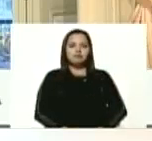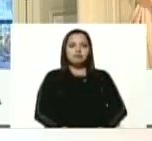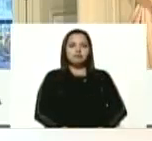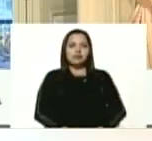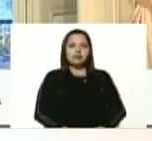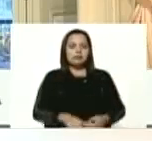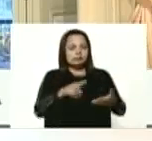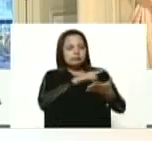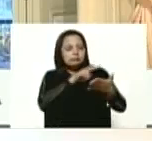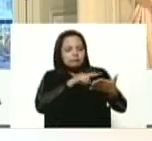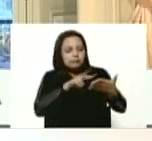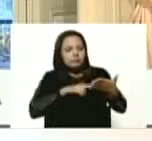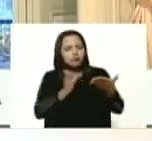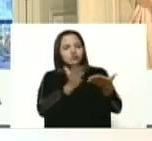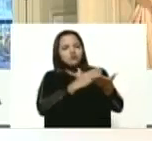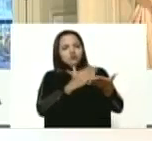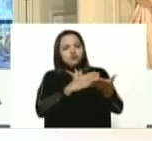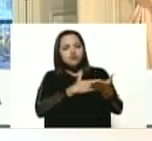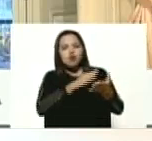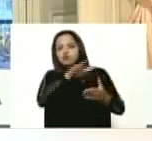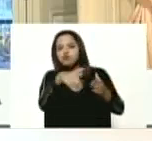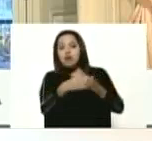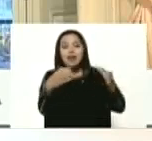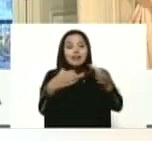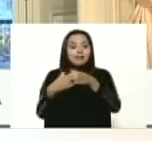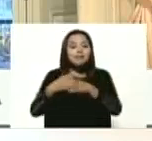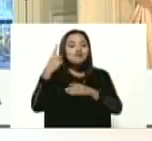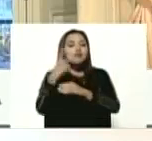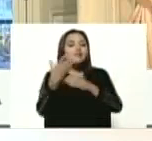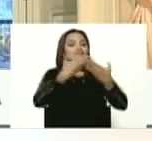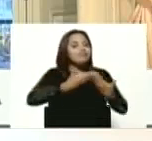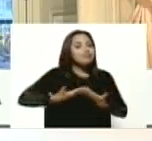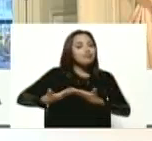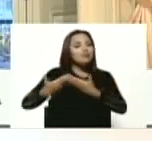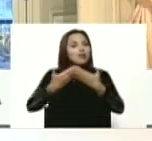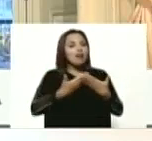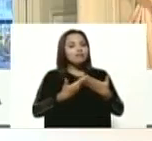Revisarlo, la artillería, con el equipo, todo el equipo debe estudiarlo.